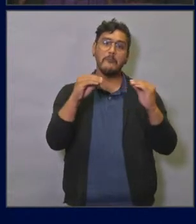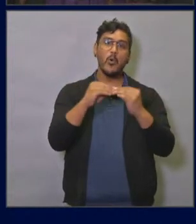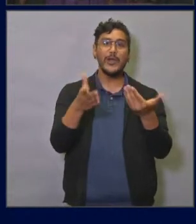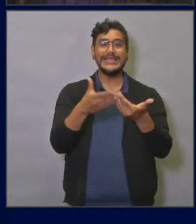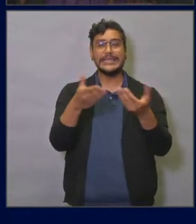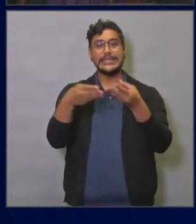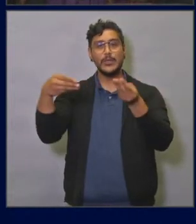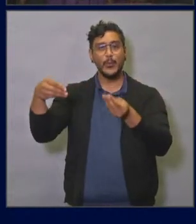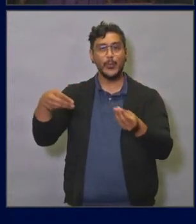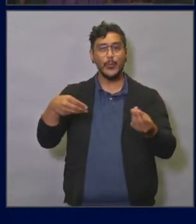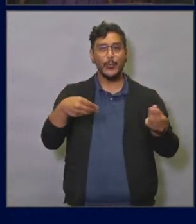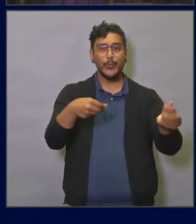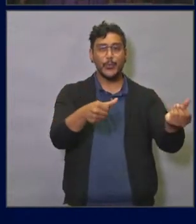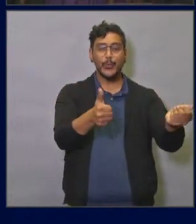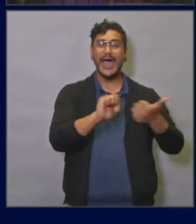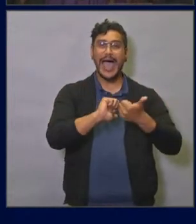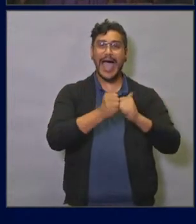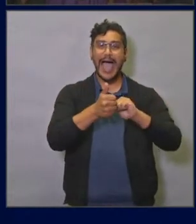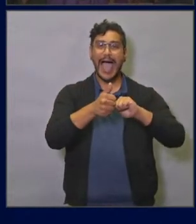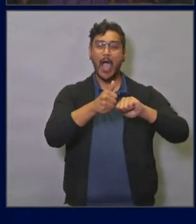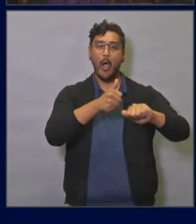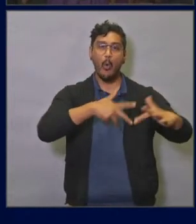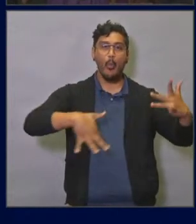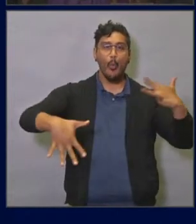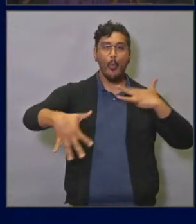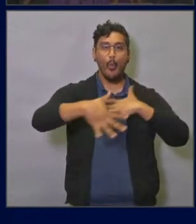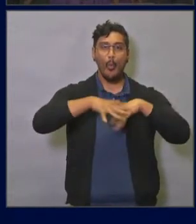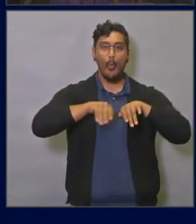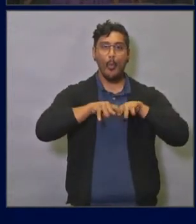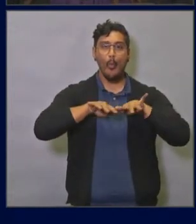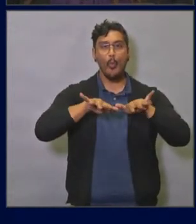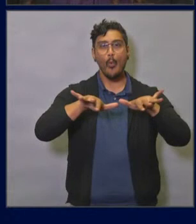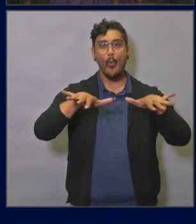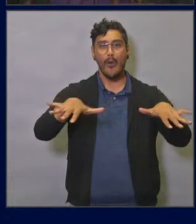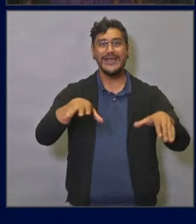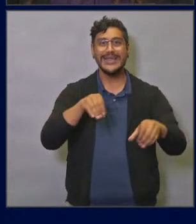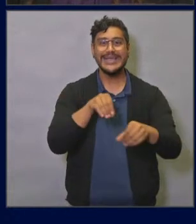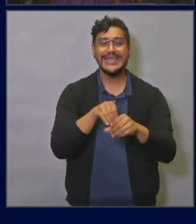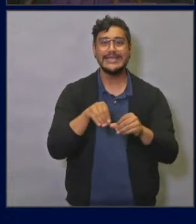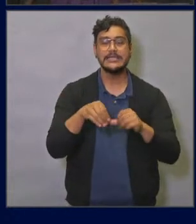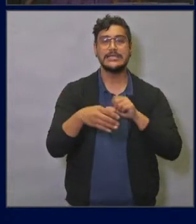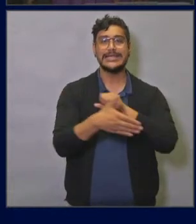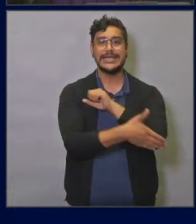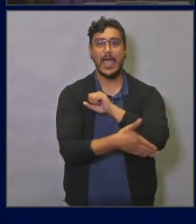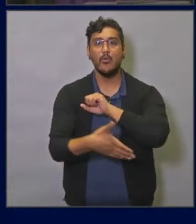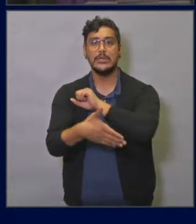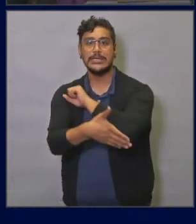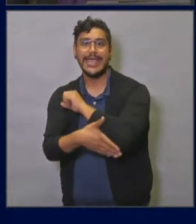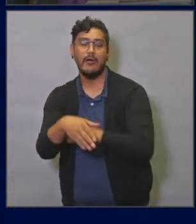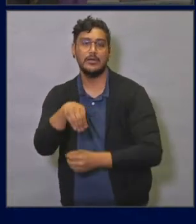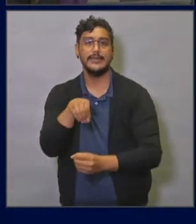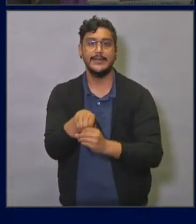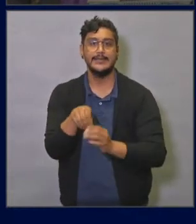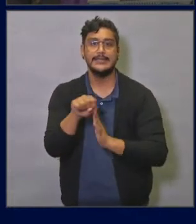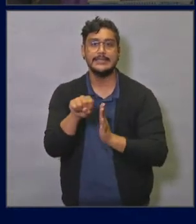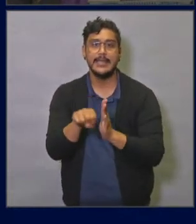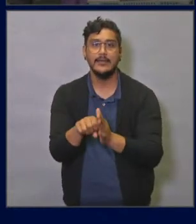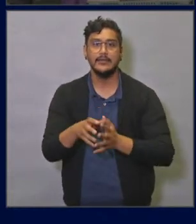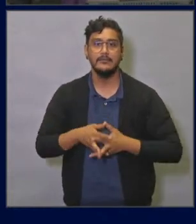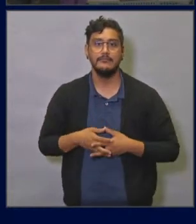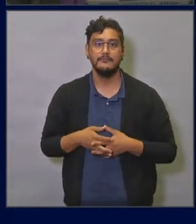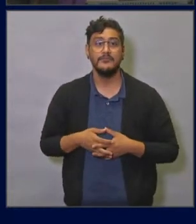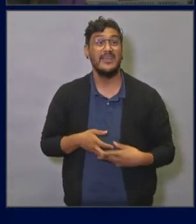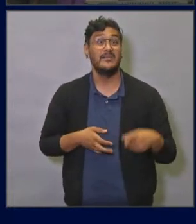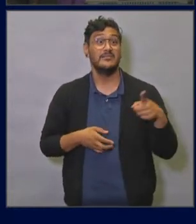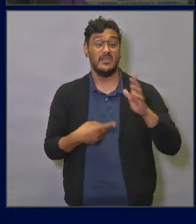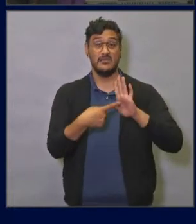fácilmente el nivel de transmisión comunitario en los diferentes condados del estado. Este gráfico muestra un